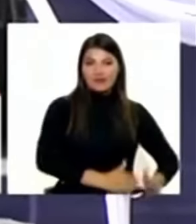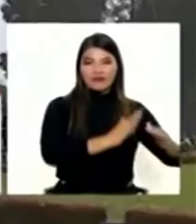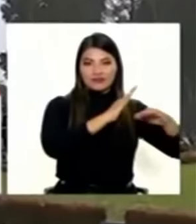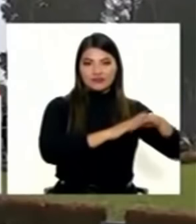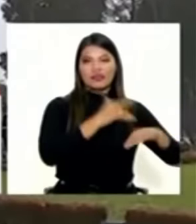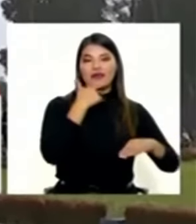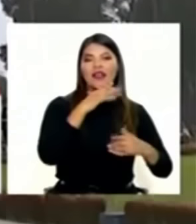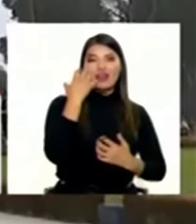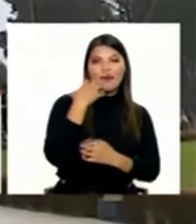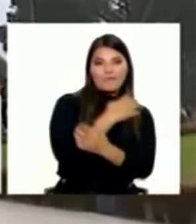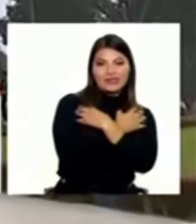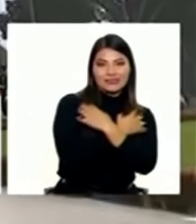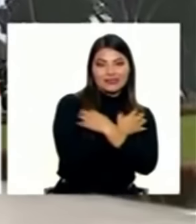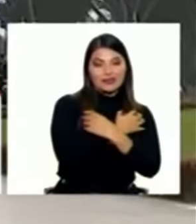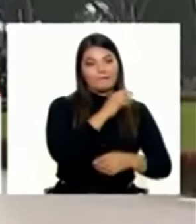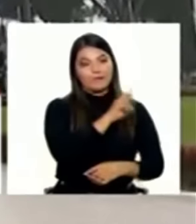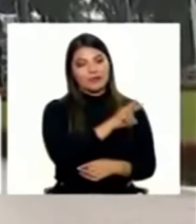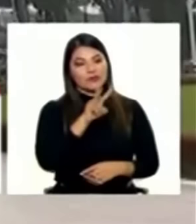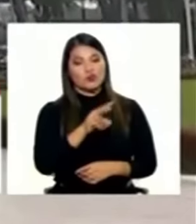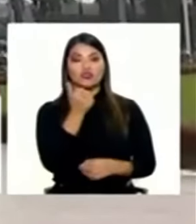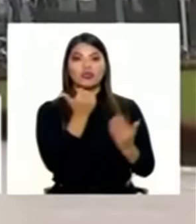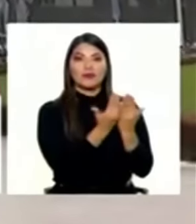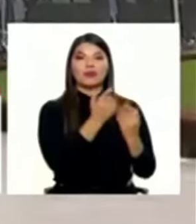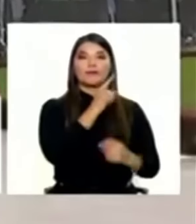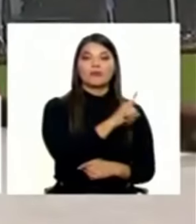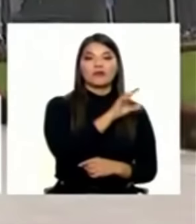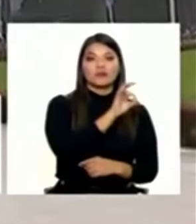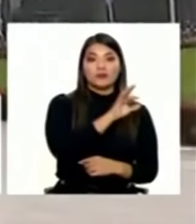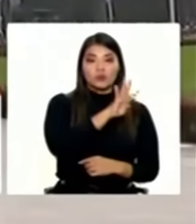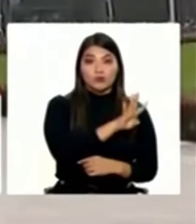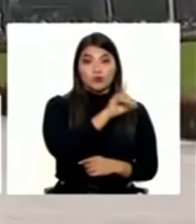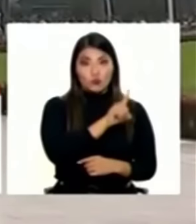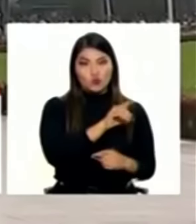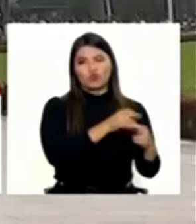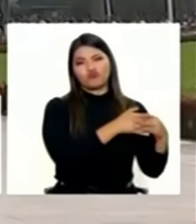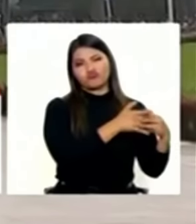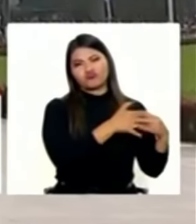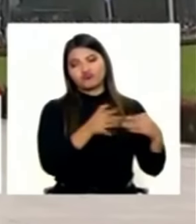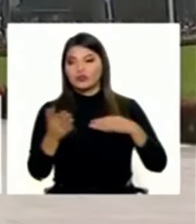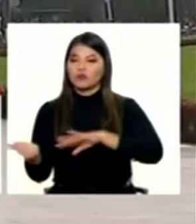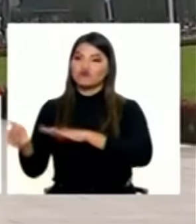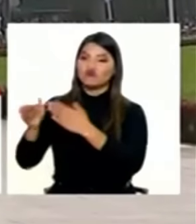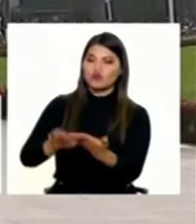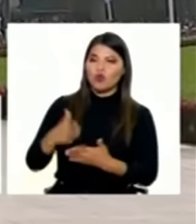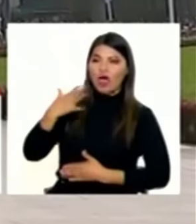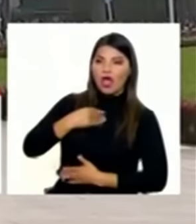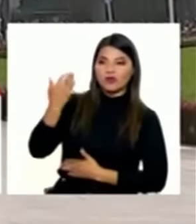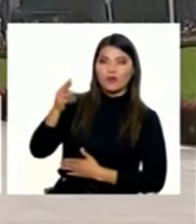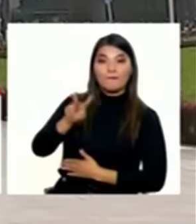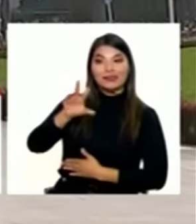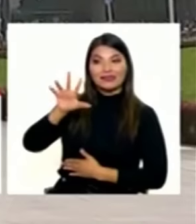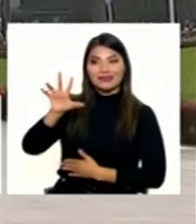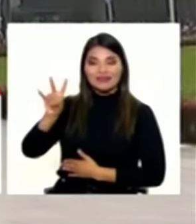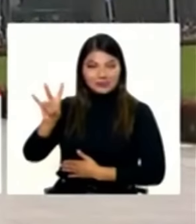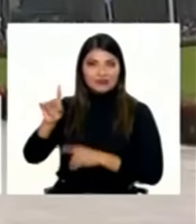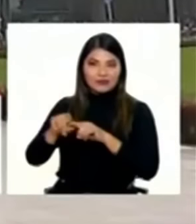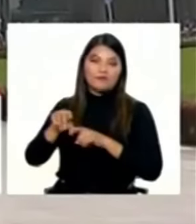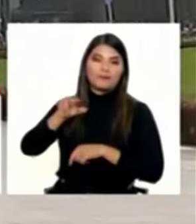22 de abril de 1941 y murió a los 27 años, el